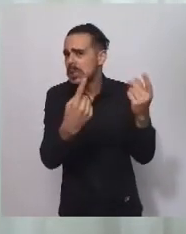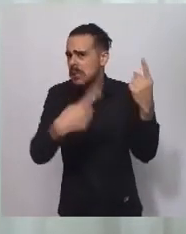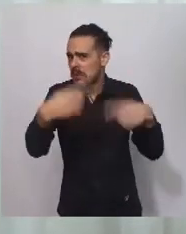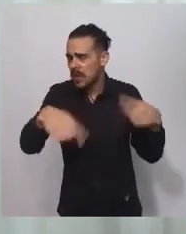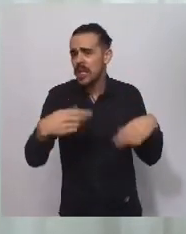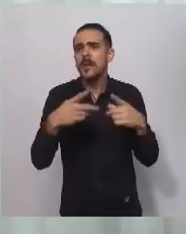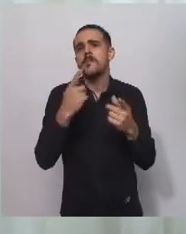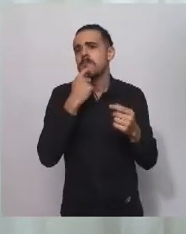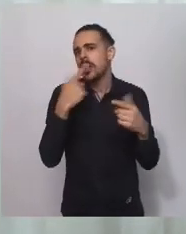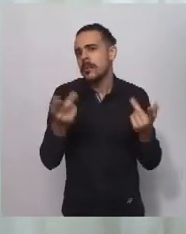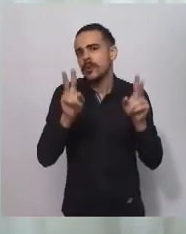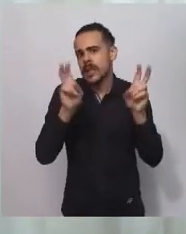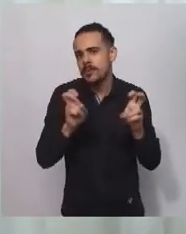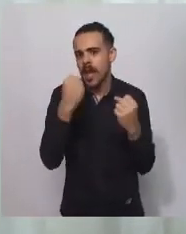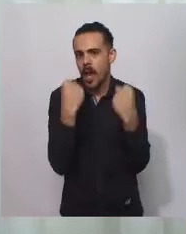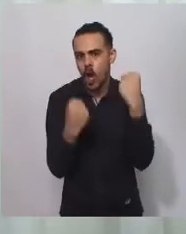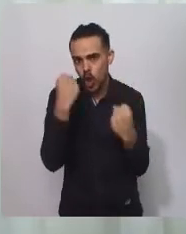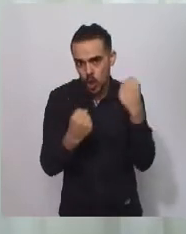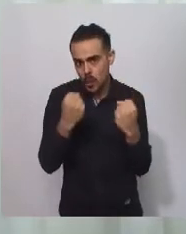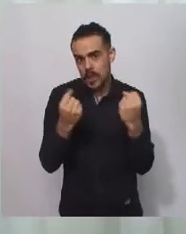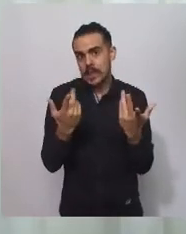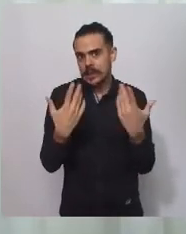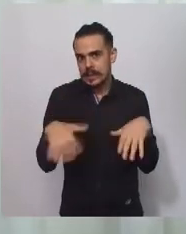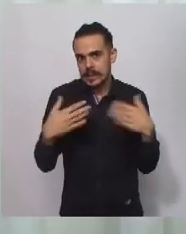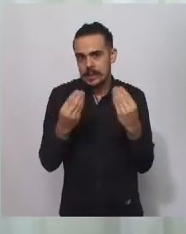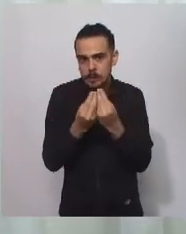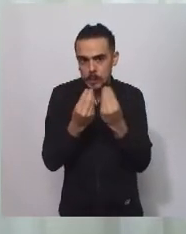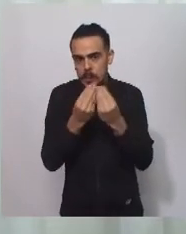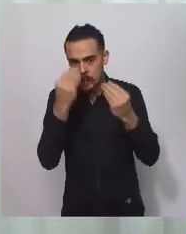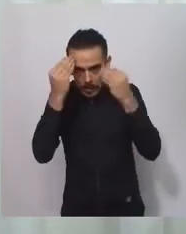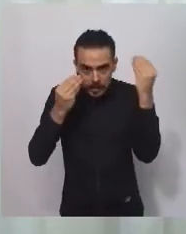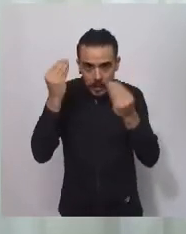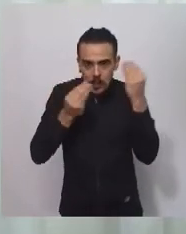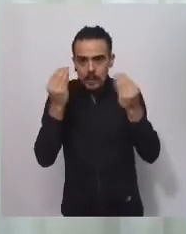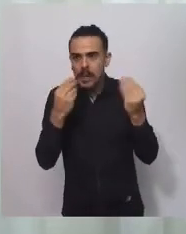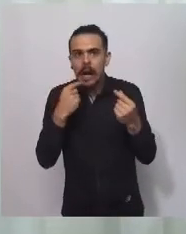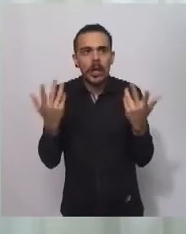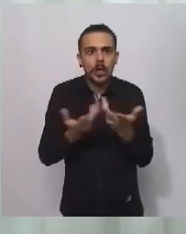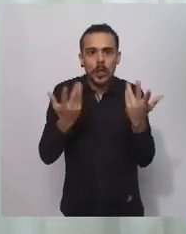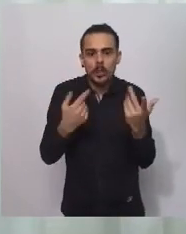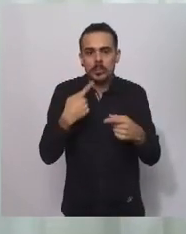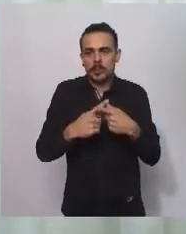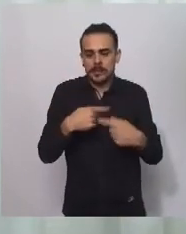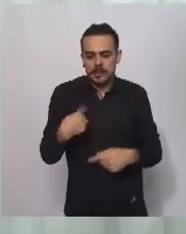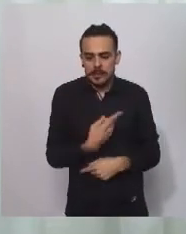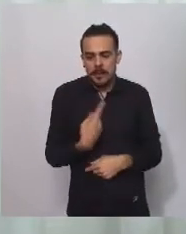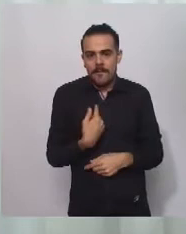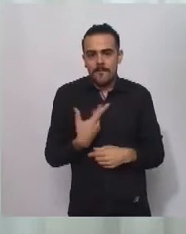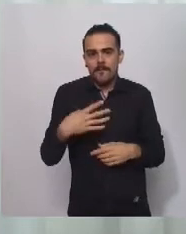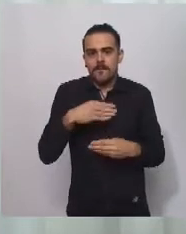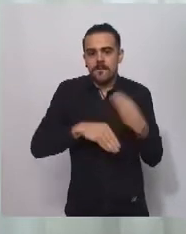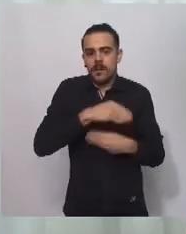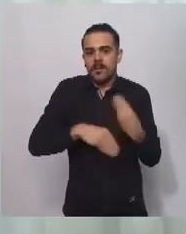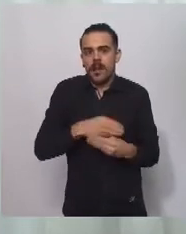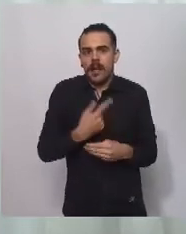la actividad económica que es algo que nos preocupa y mucho porque de esto depende del sustento de muchas familias y vemos como